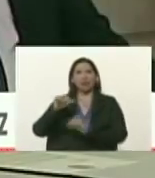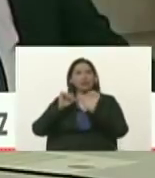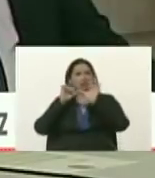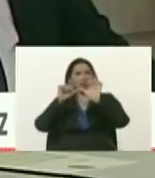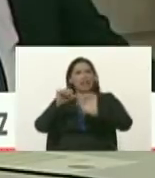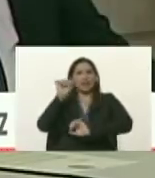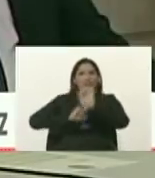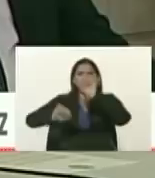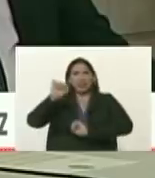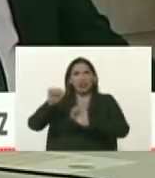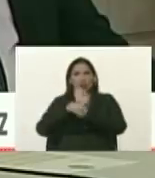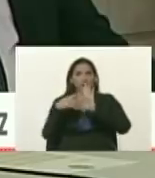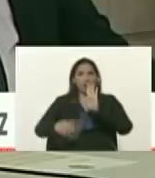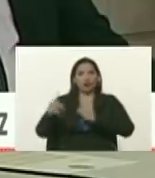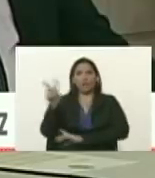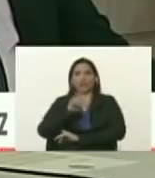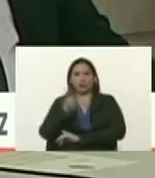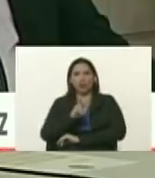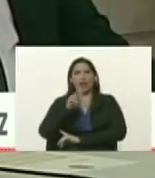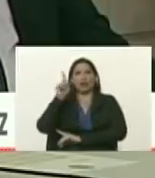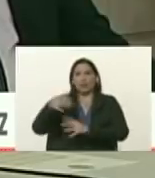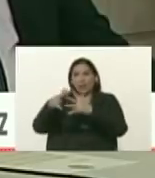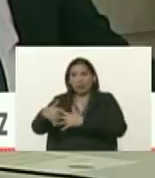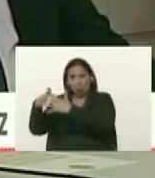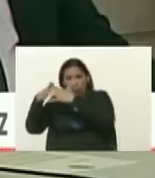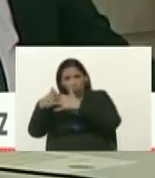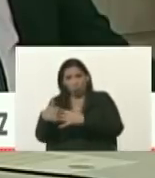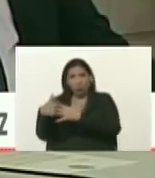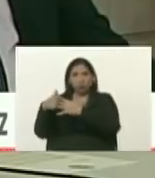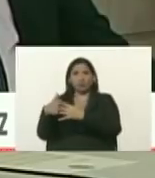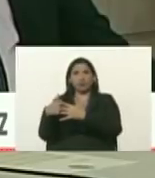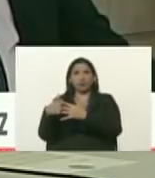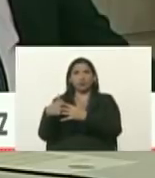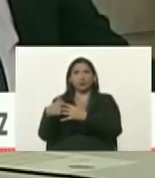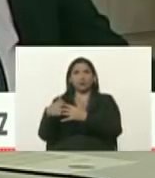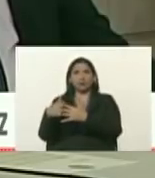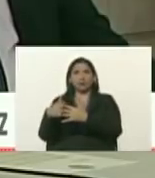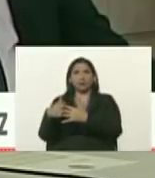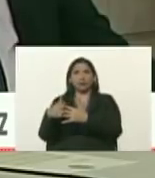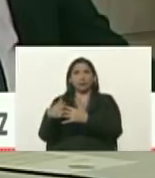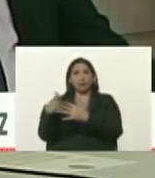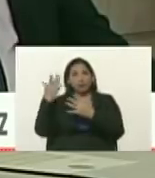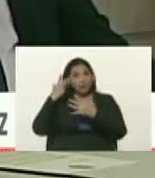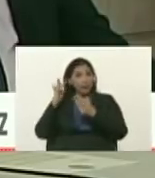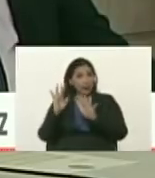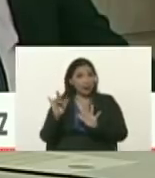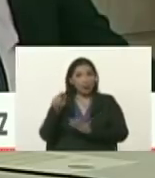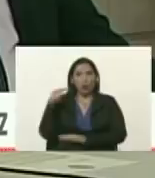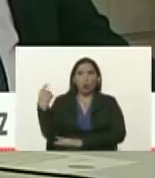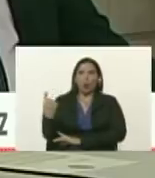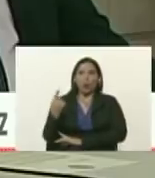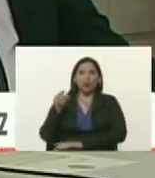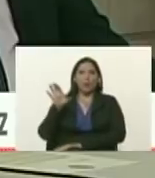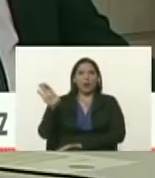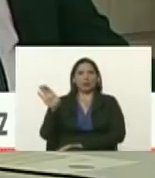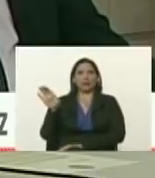los derechos de Venezuela, tanto en los Estados Unidos de Norteamérica, que por cierto, es el único